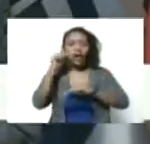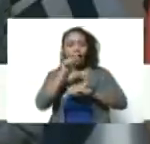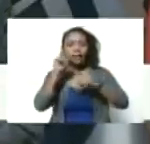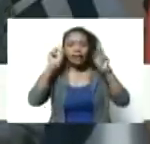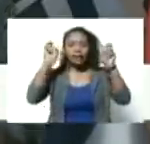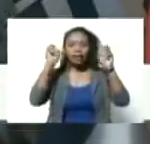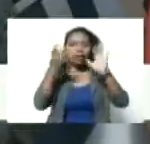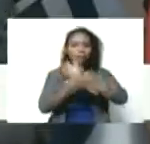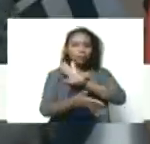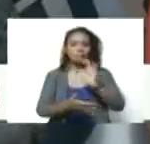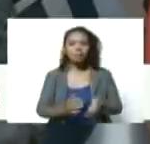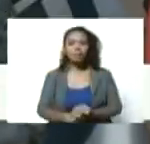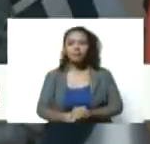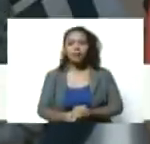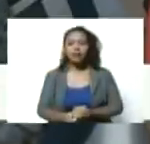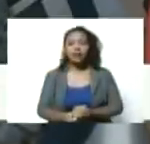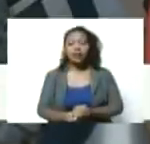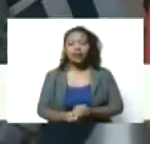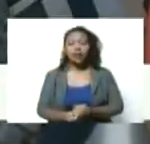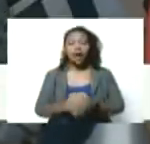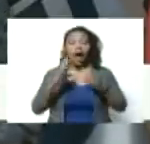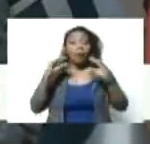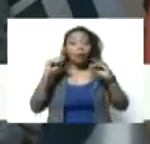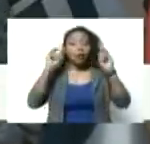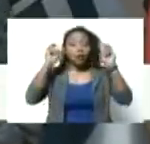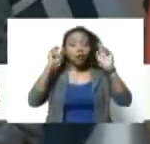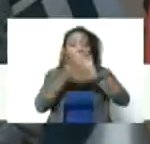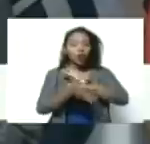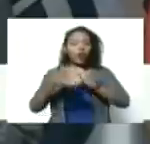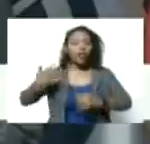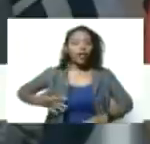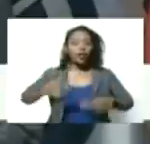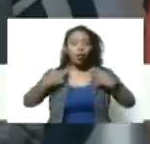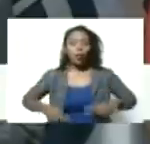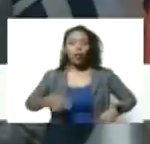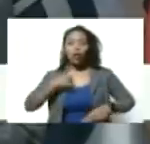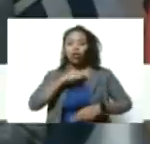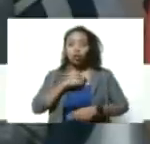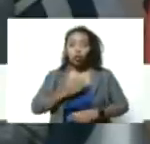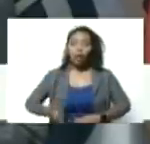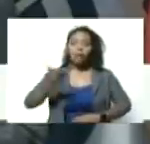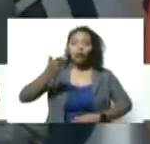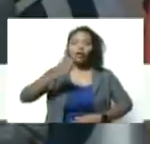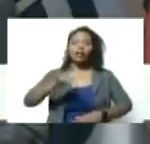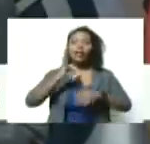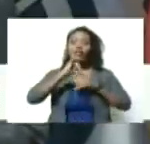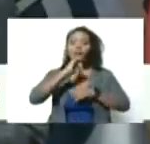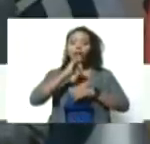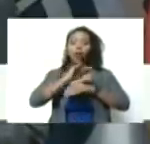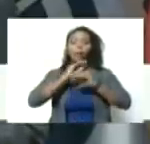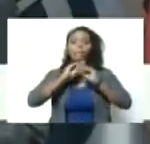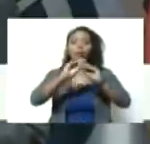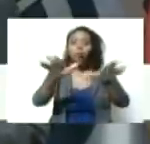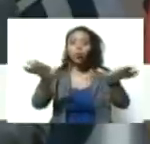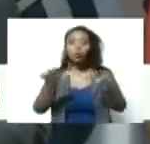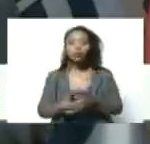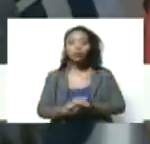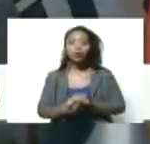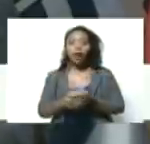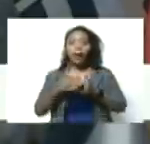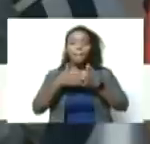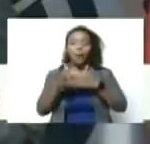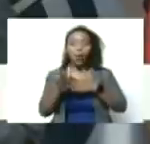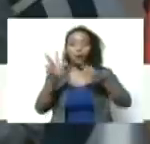materia. Y hablando obviamente de derechos humanos, hemos hecho un anuncio importante. La apertura